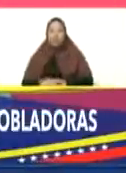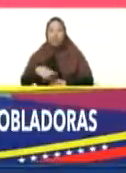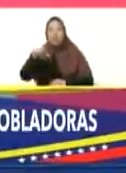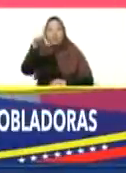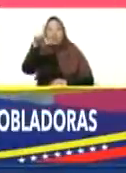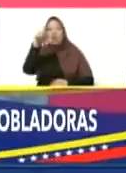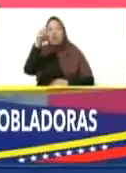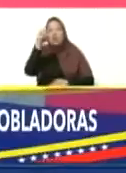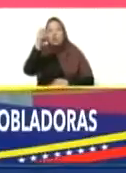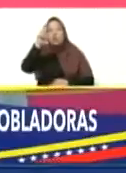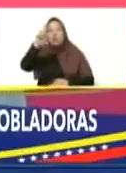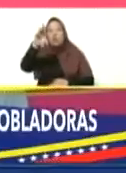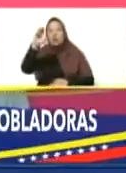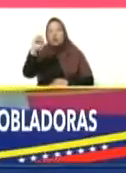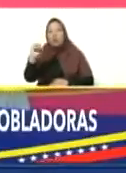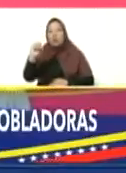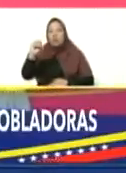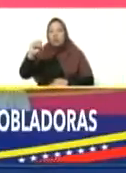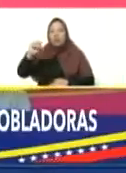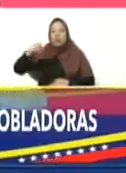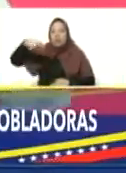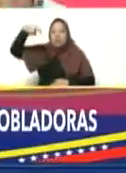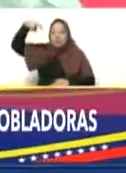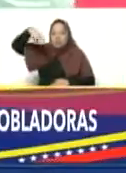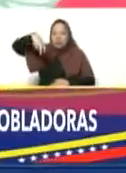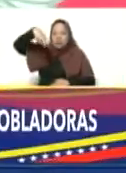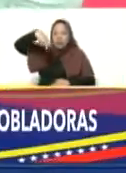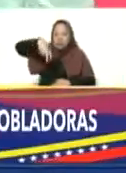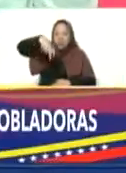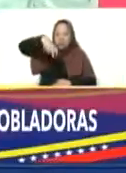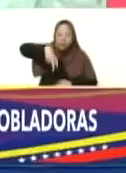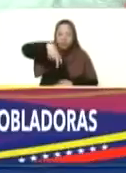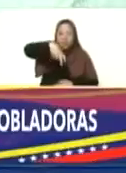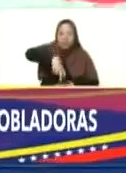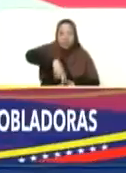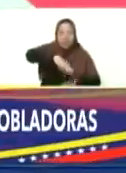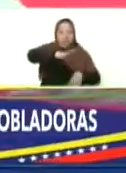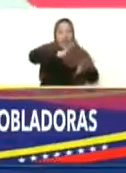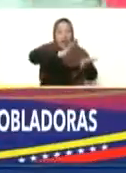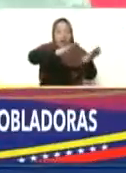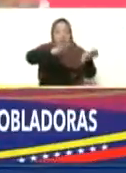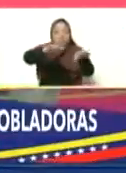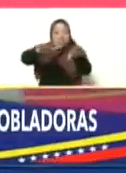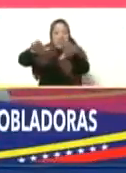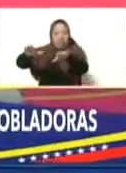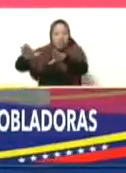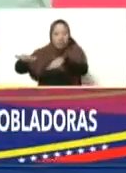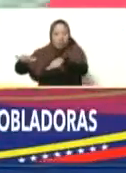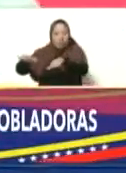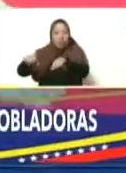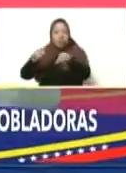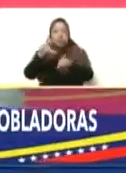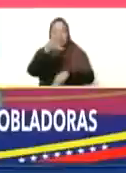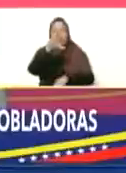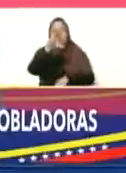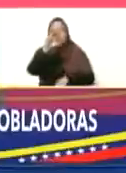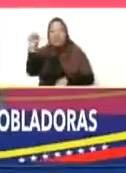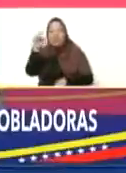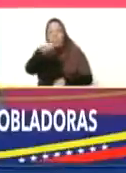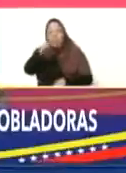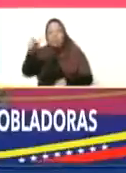acuerdo ahorita en el loro la bajada del loro y allí convocábamos y llegaron 300 personas para ver la